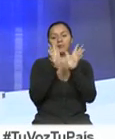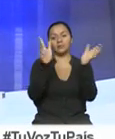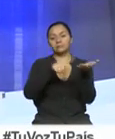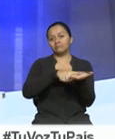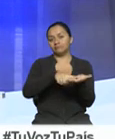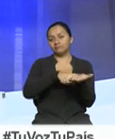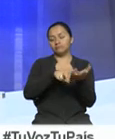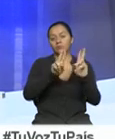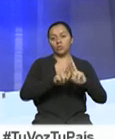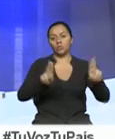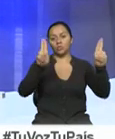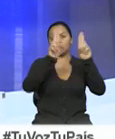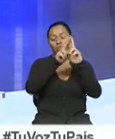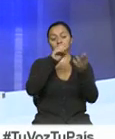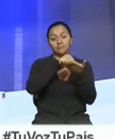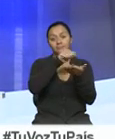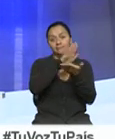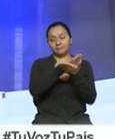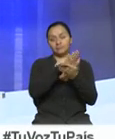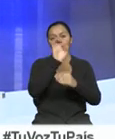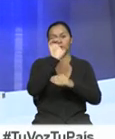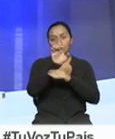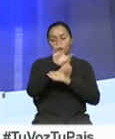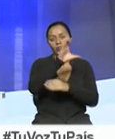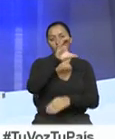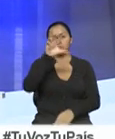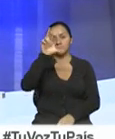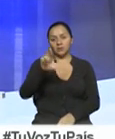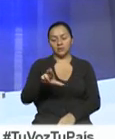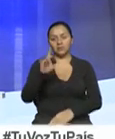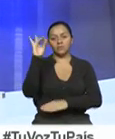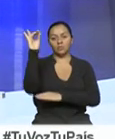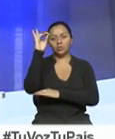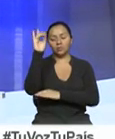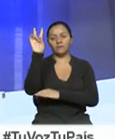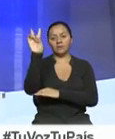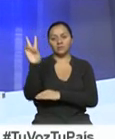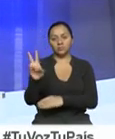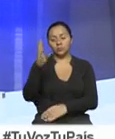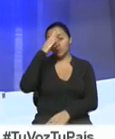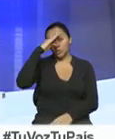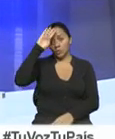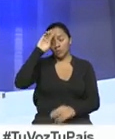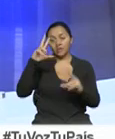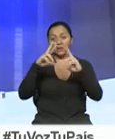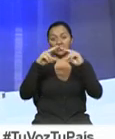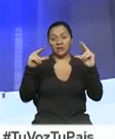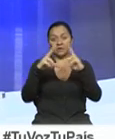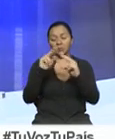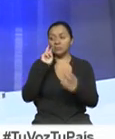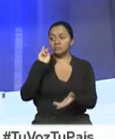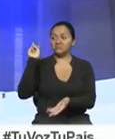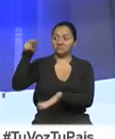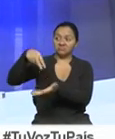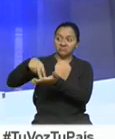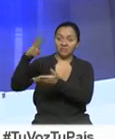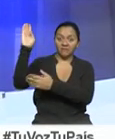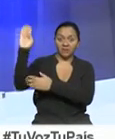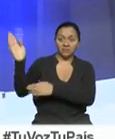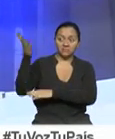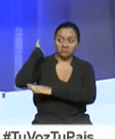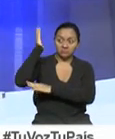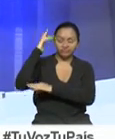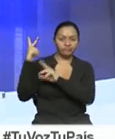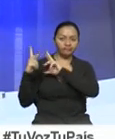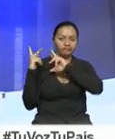Unidas. En ese marco, Ecuador, Costa Rica, Bolivia, Venezuela, Cuba y Nicaragua salieron del plenario al tomar la